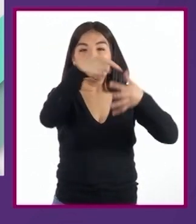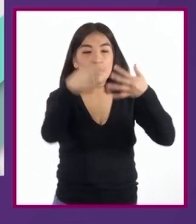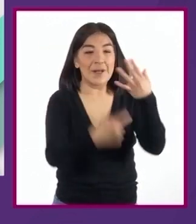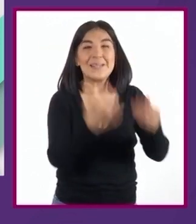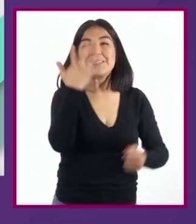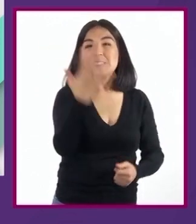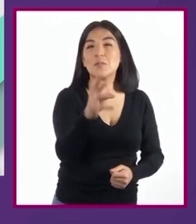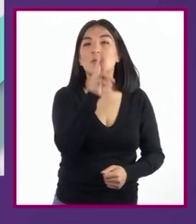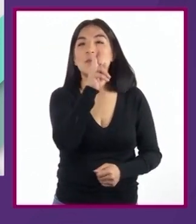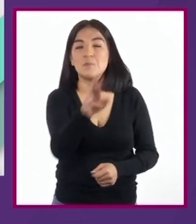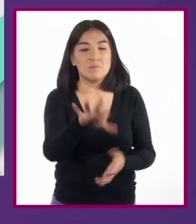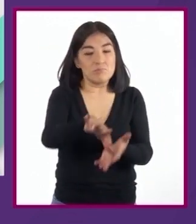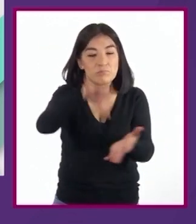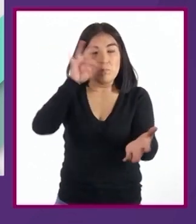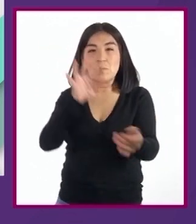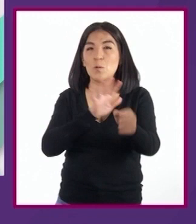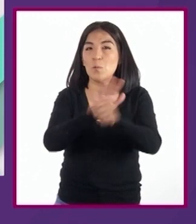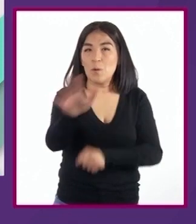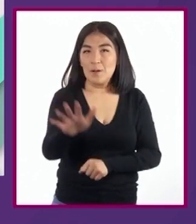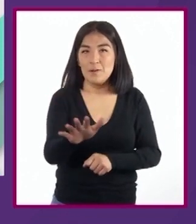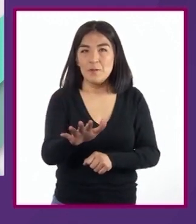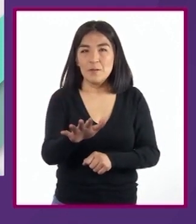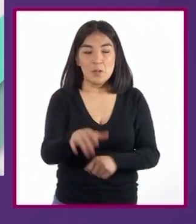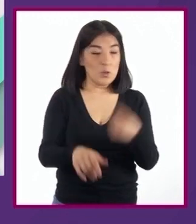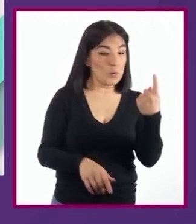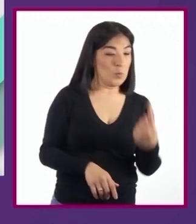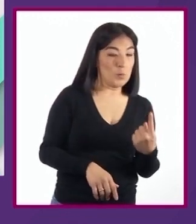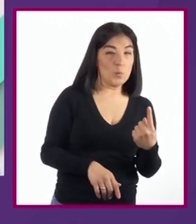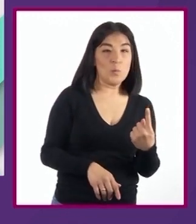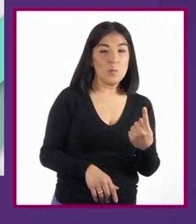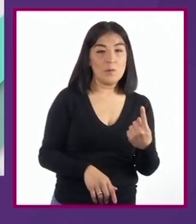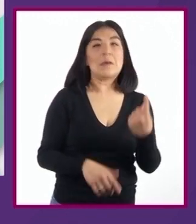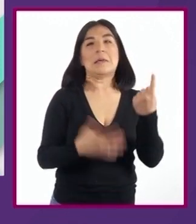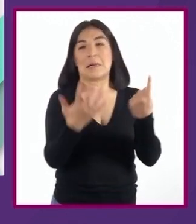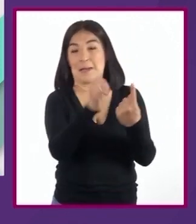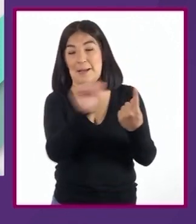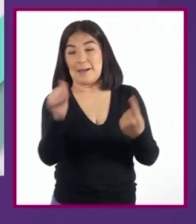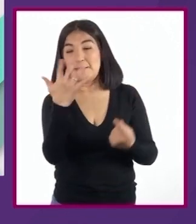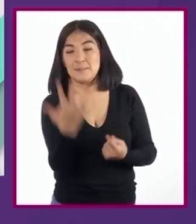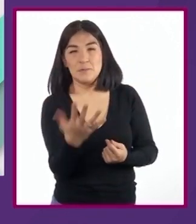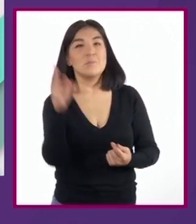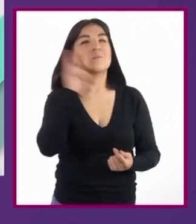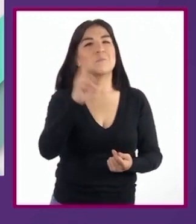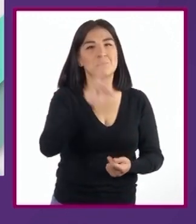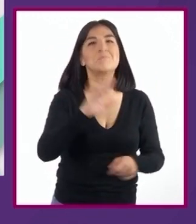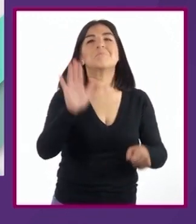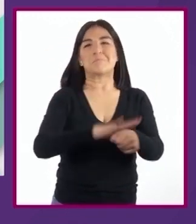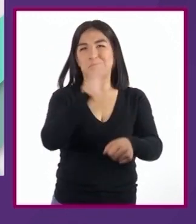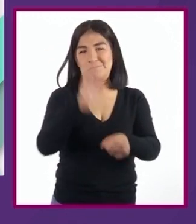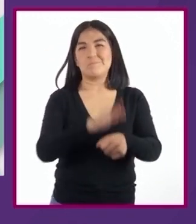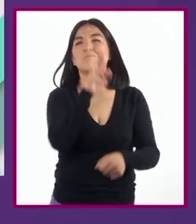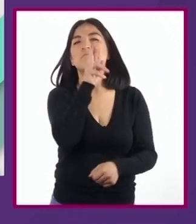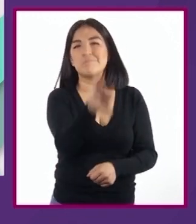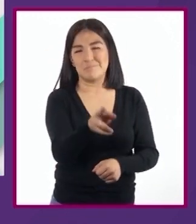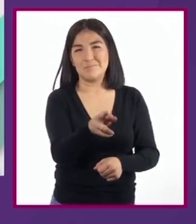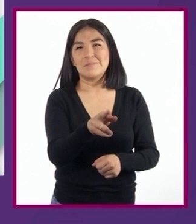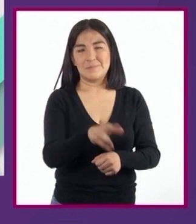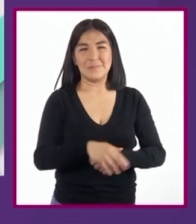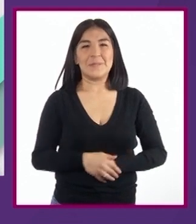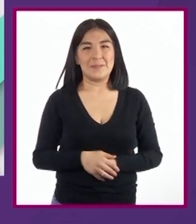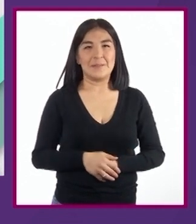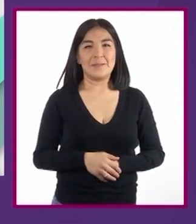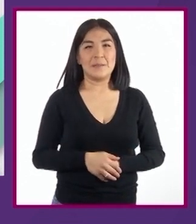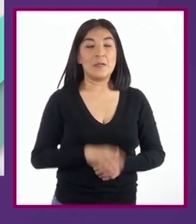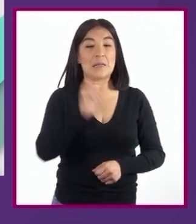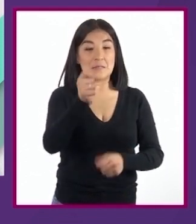5 respuestas, tiene 1 de 5 de probabilidad de contestar de forma correcta. En